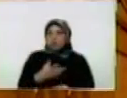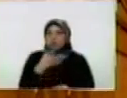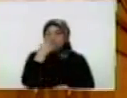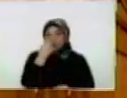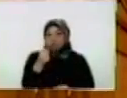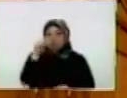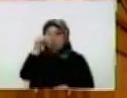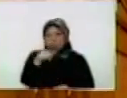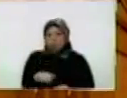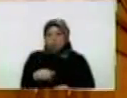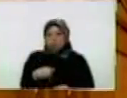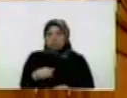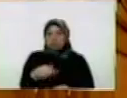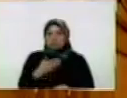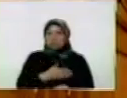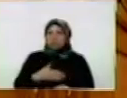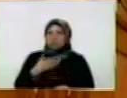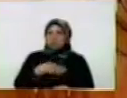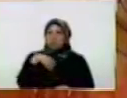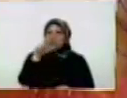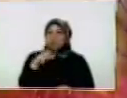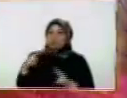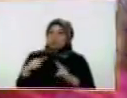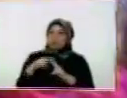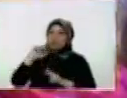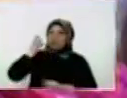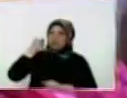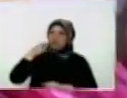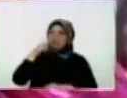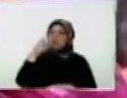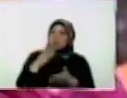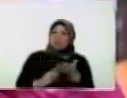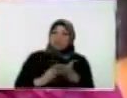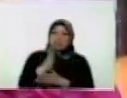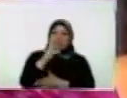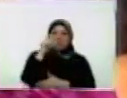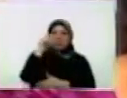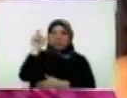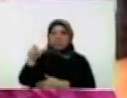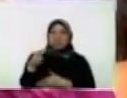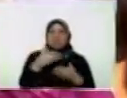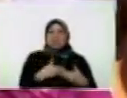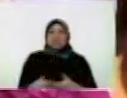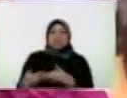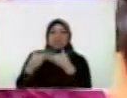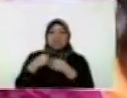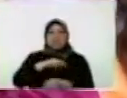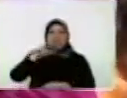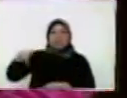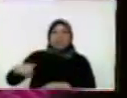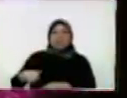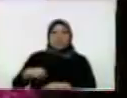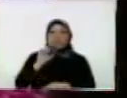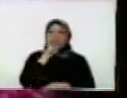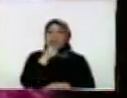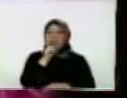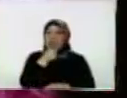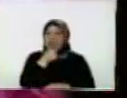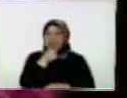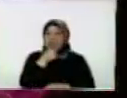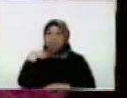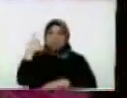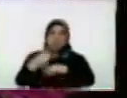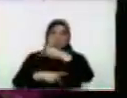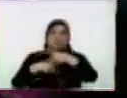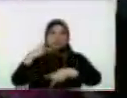Hoy, orgullosamente, podemos decir 100% de nuestros adultos mayores